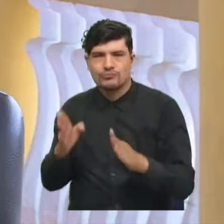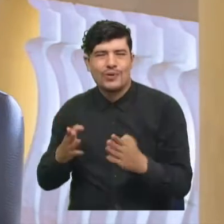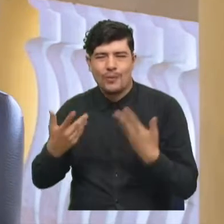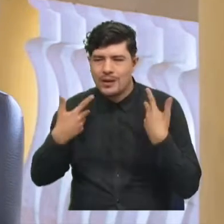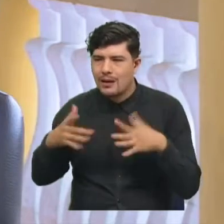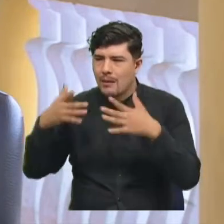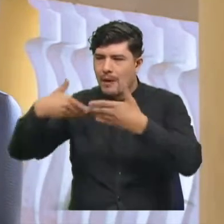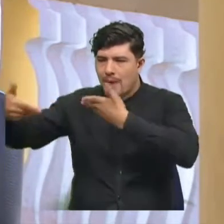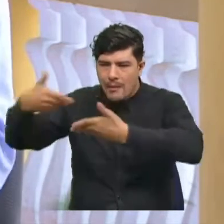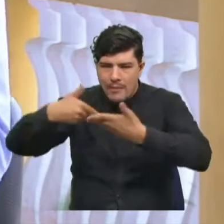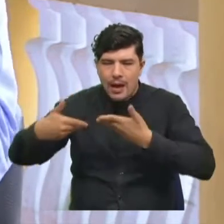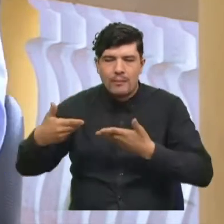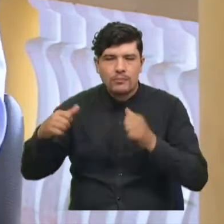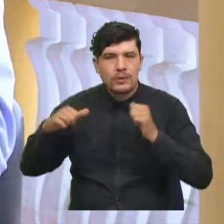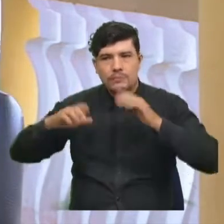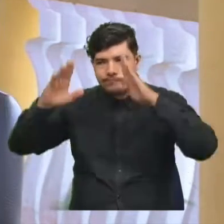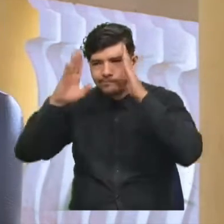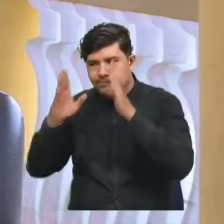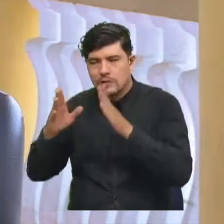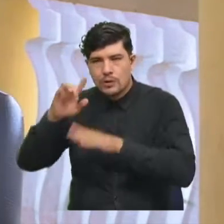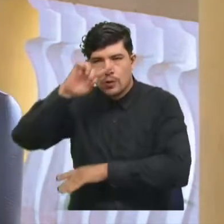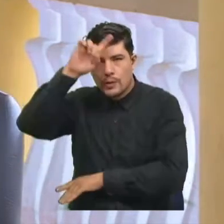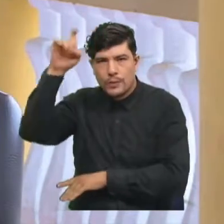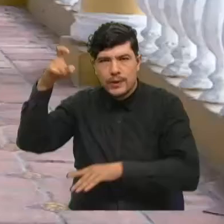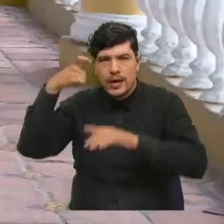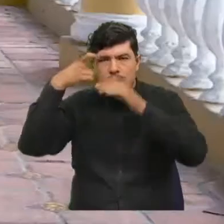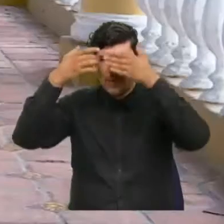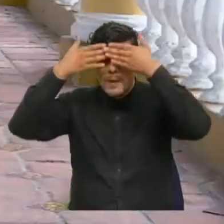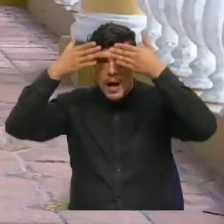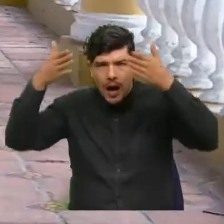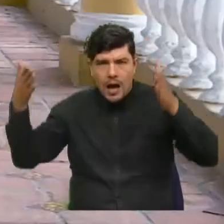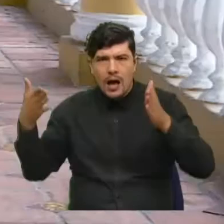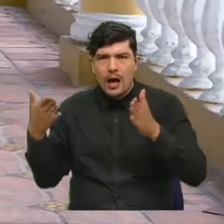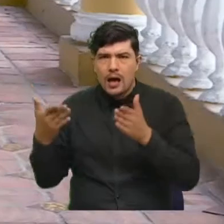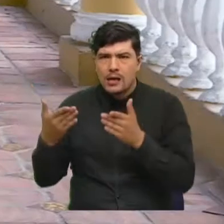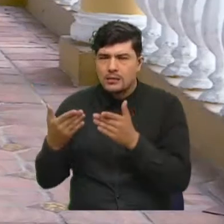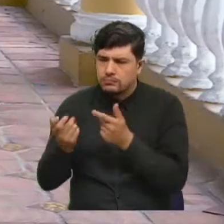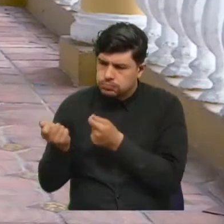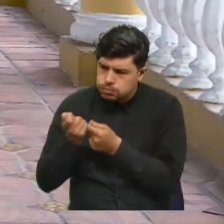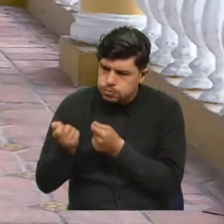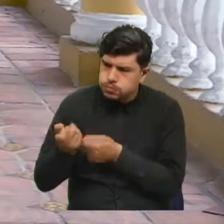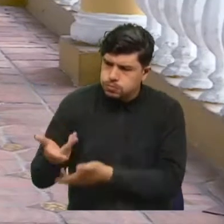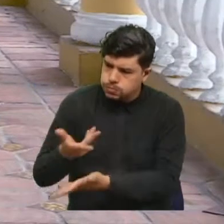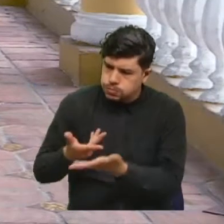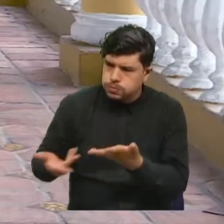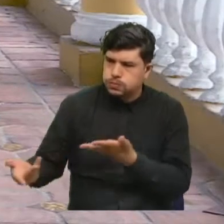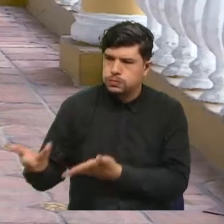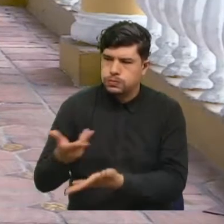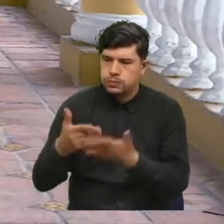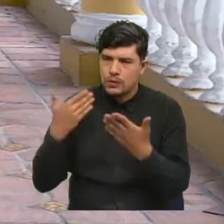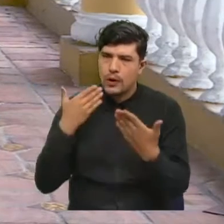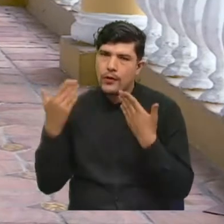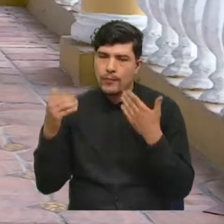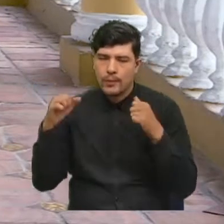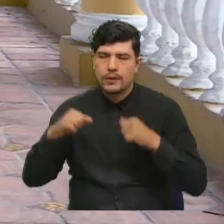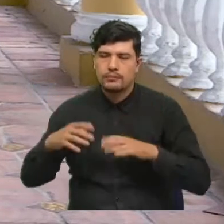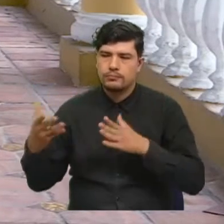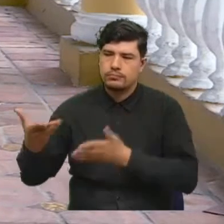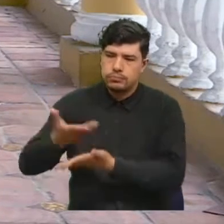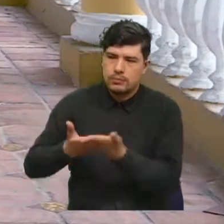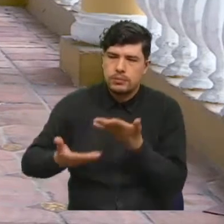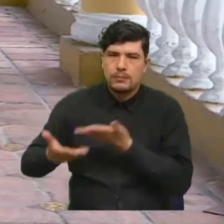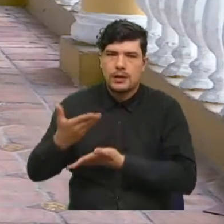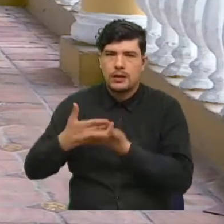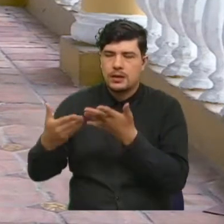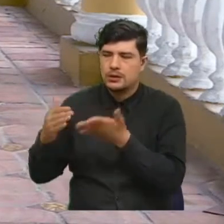abierto un gobierno cercano y desde luego pues una mesa de escucharnos para plantear esas soluciones en el corto mediano plazo